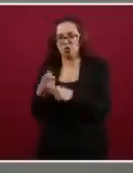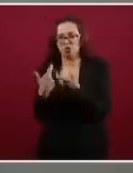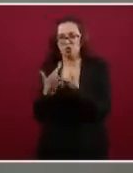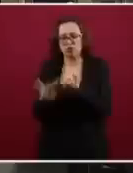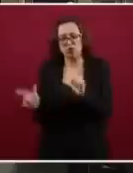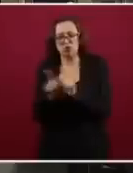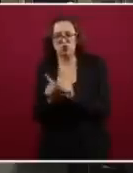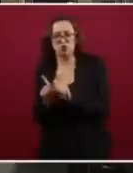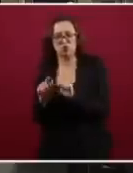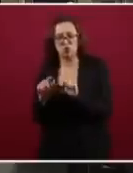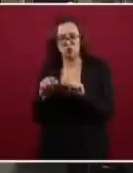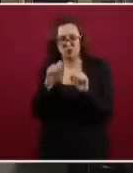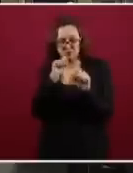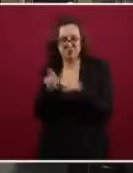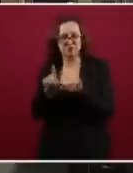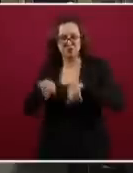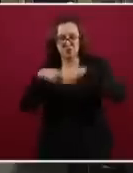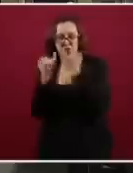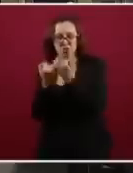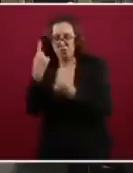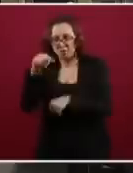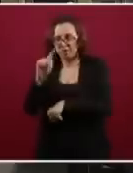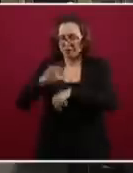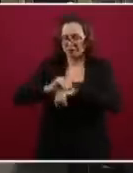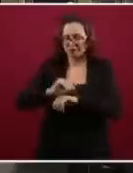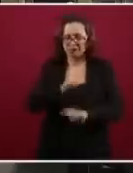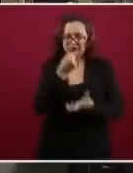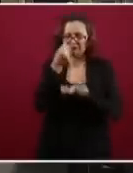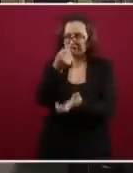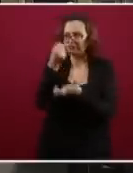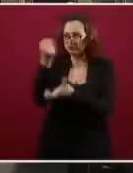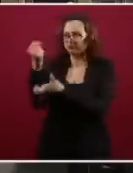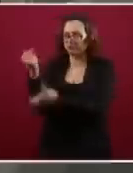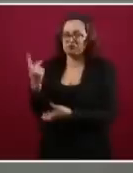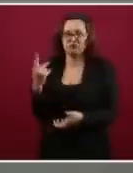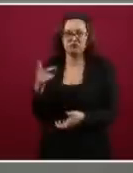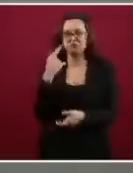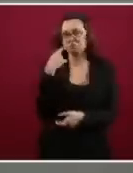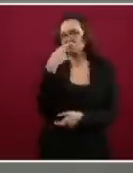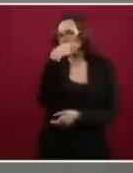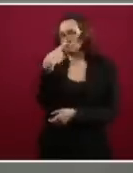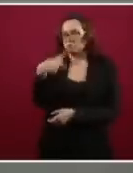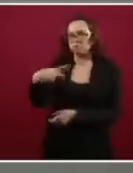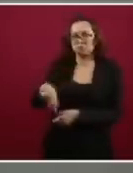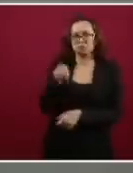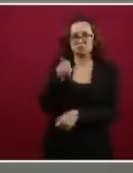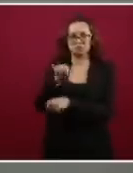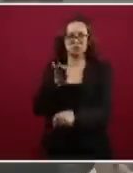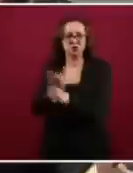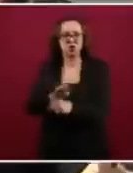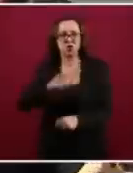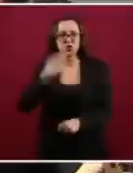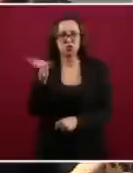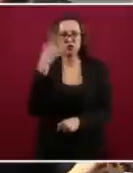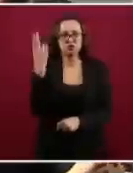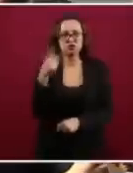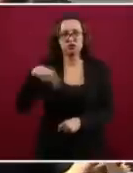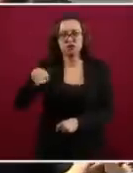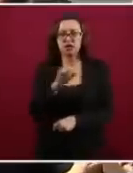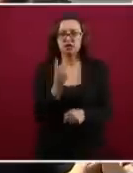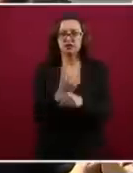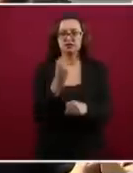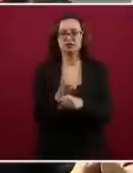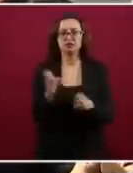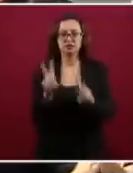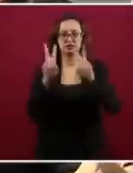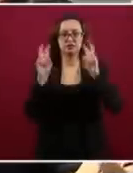esta parte para poder seguir otorgando este tipo de situaciones a esta universidad. Y en el tercer tema que